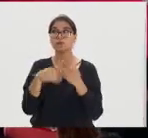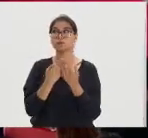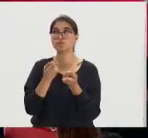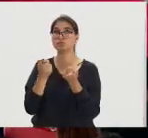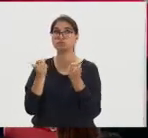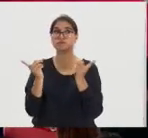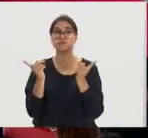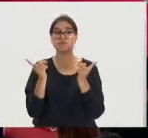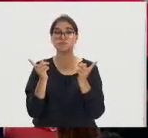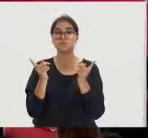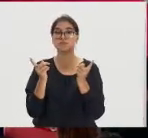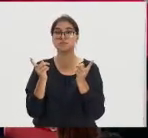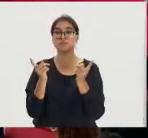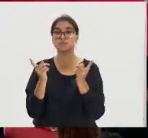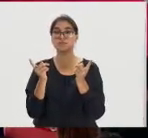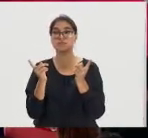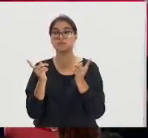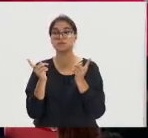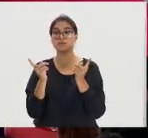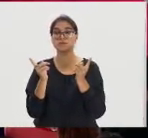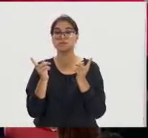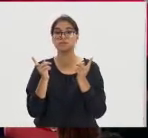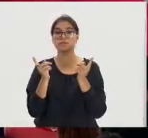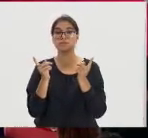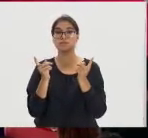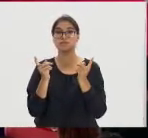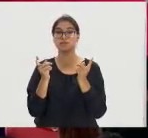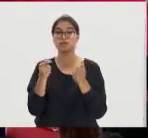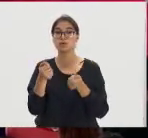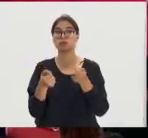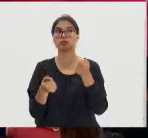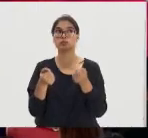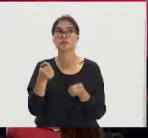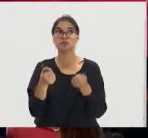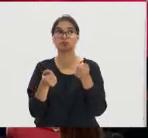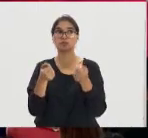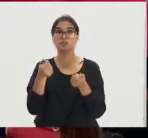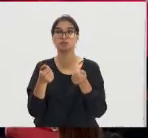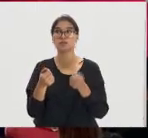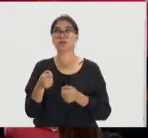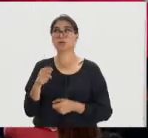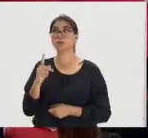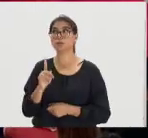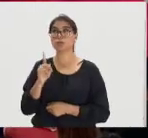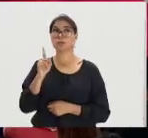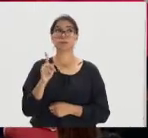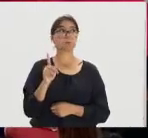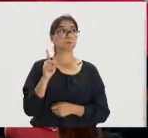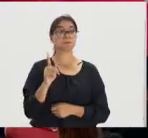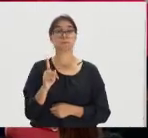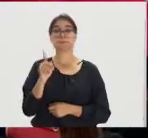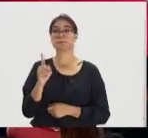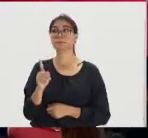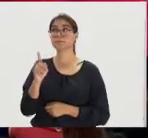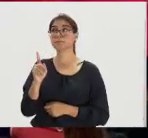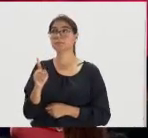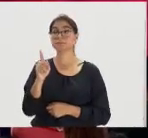del CTO con carros y volados y uy, señor, yo pasaba.